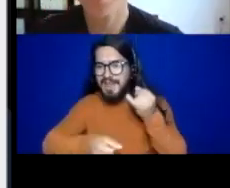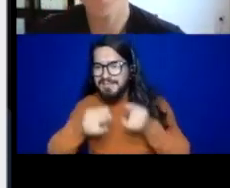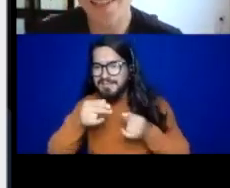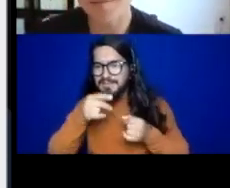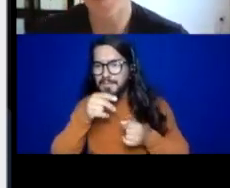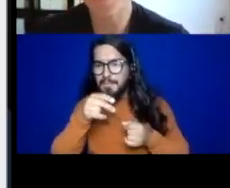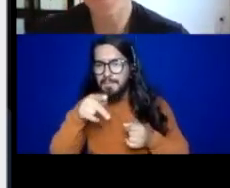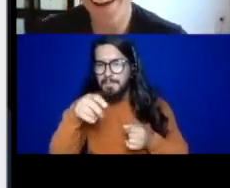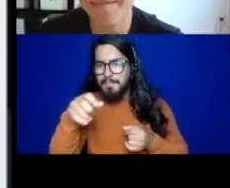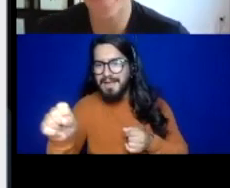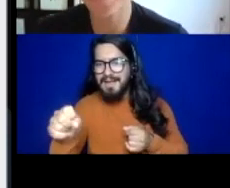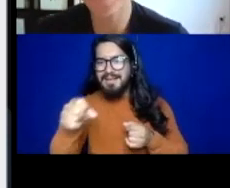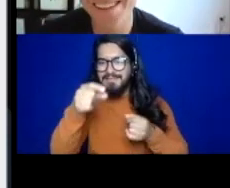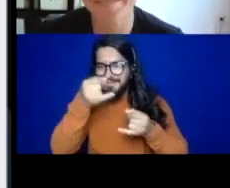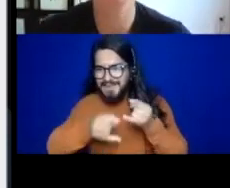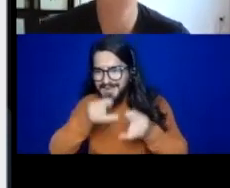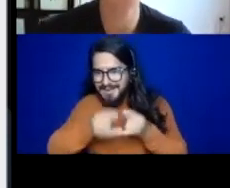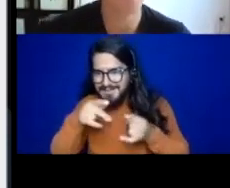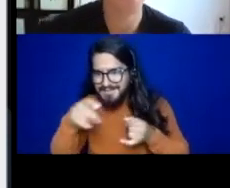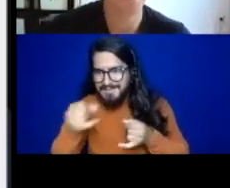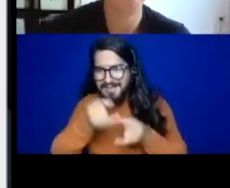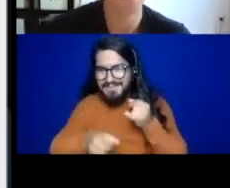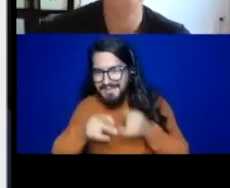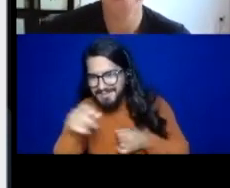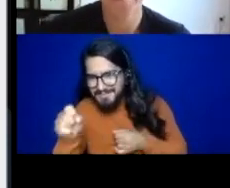Una key pass,